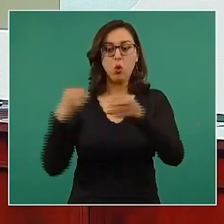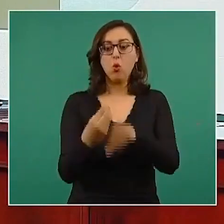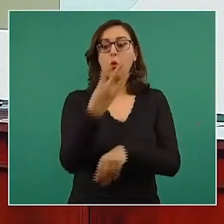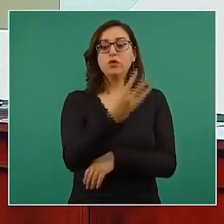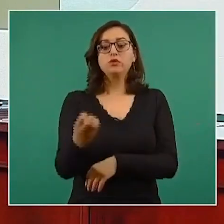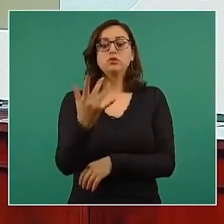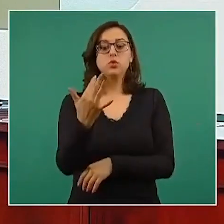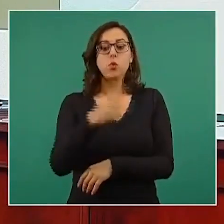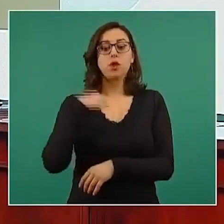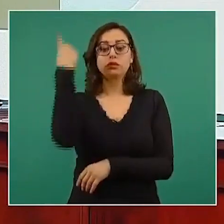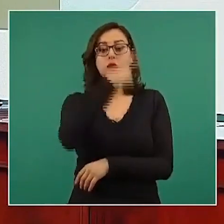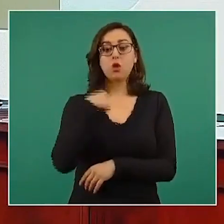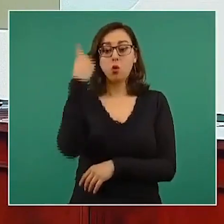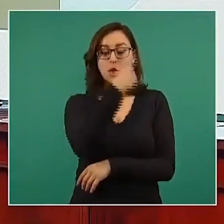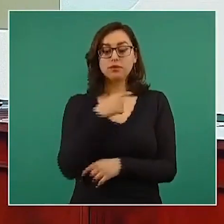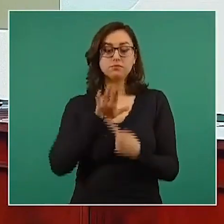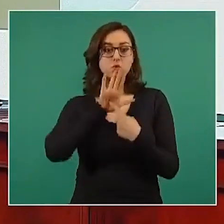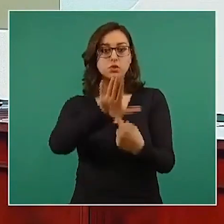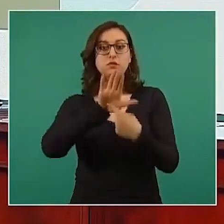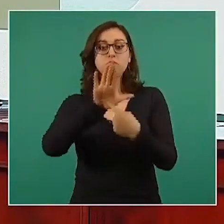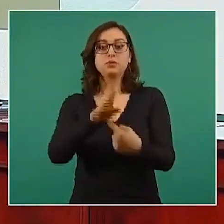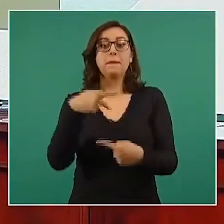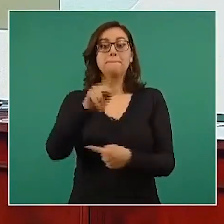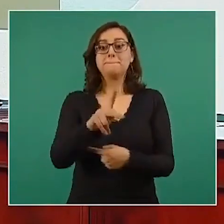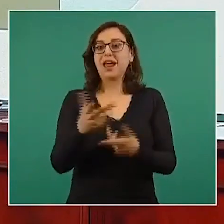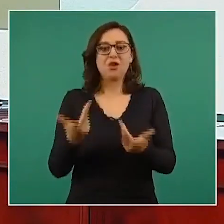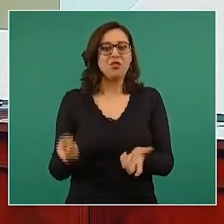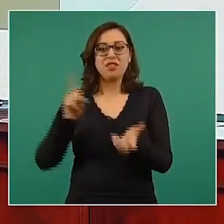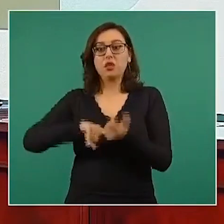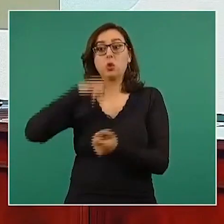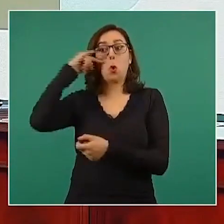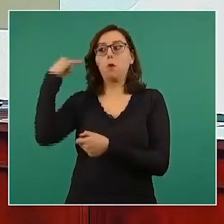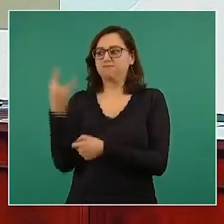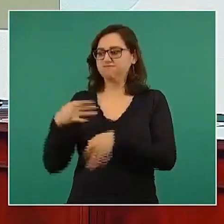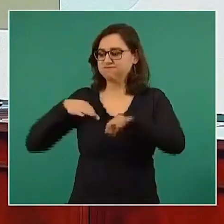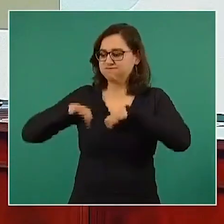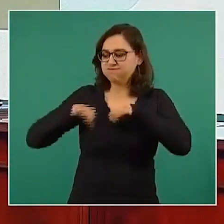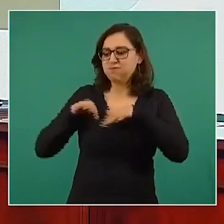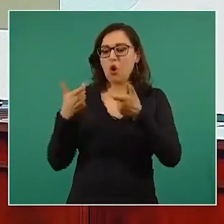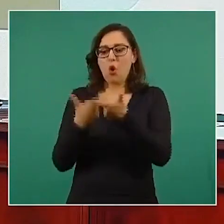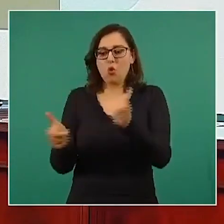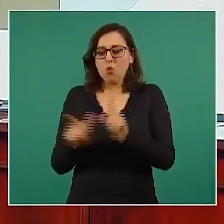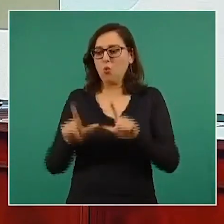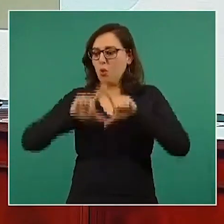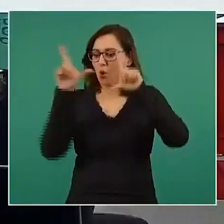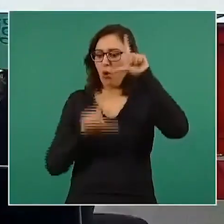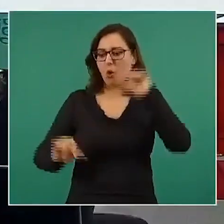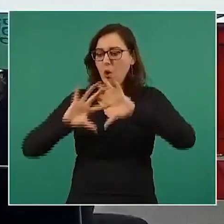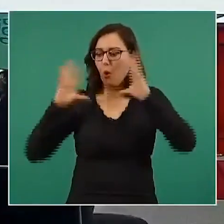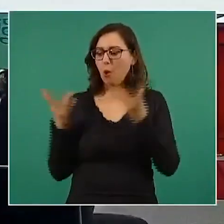que atrás tienen un grupo muy, muy amplio del Estado mexicano no solo del gobierno, sino del Estado